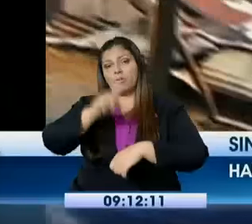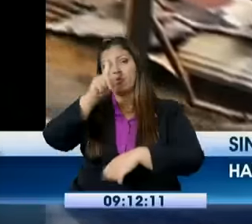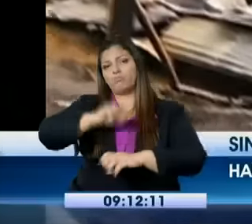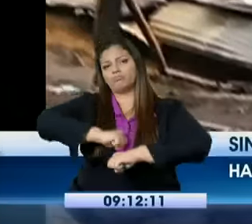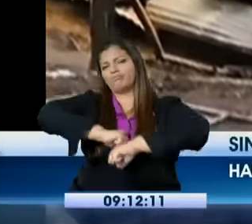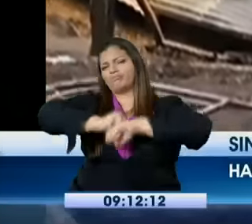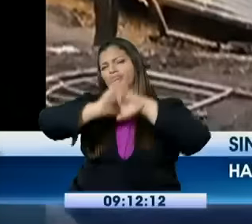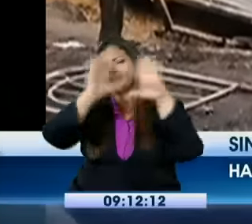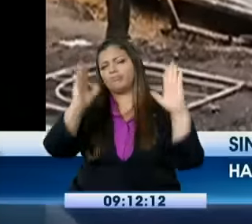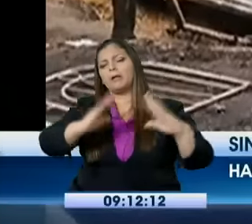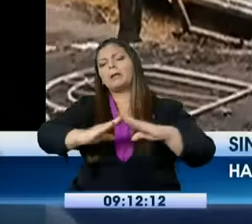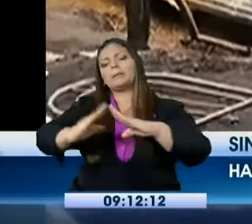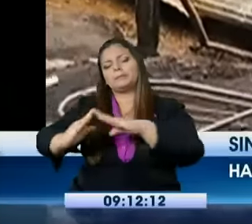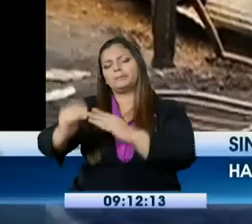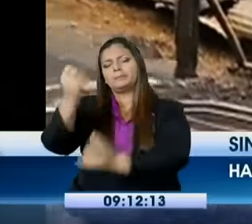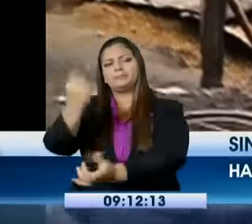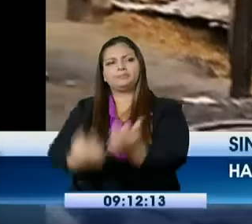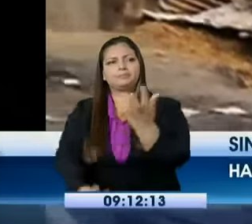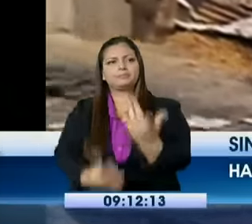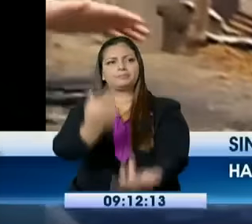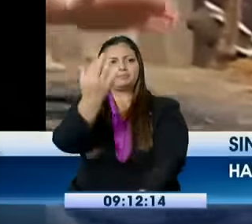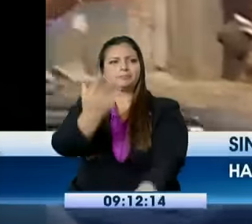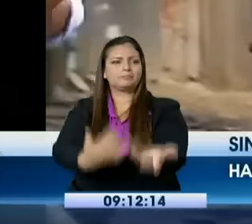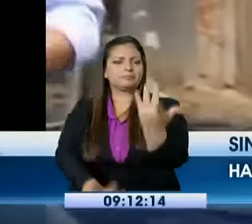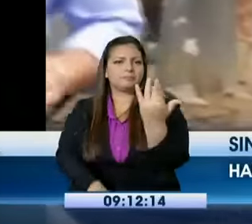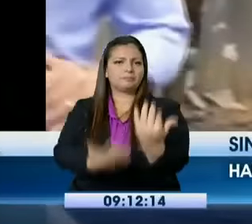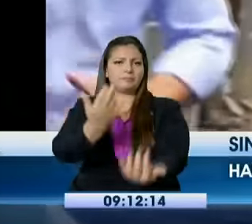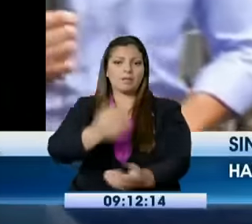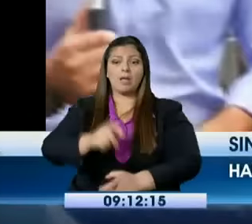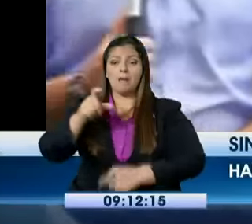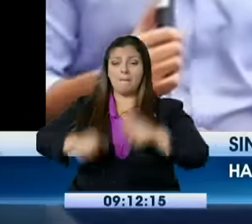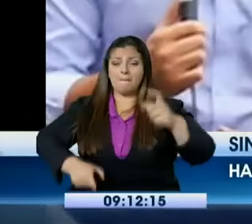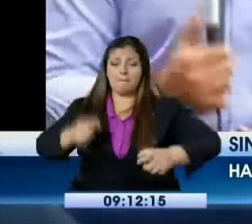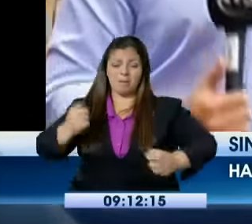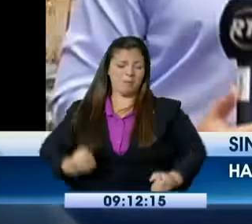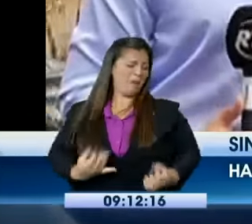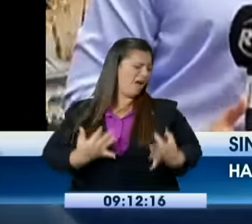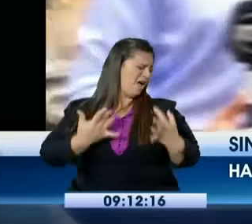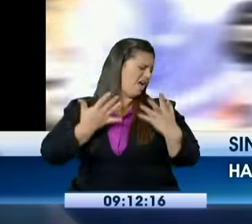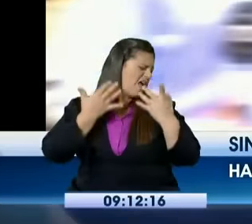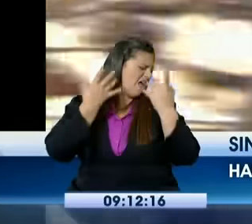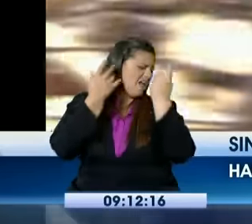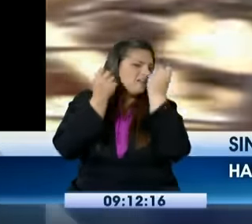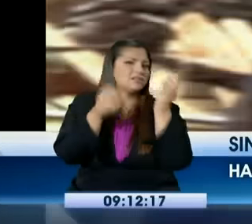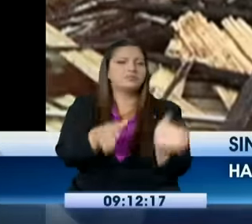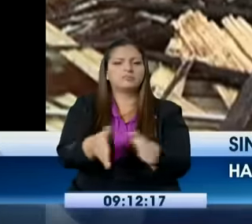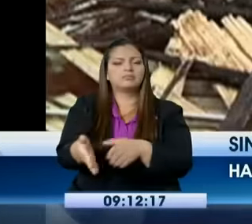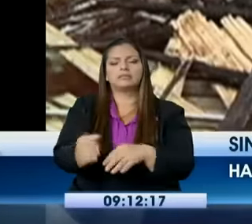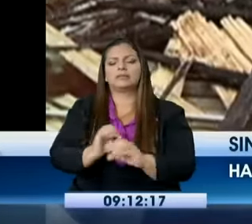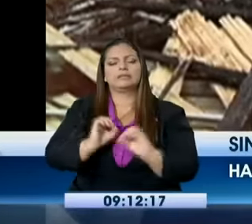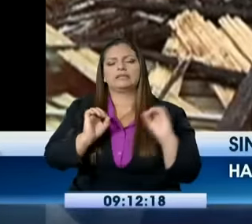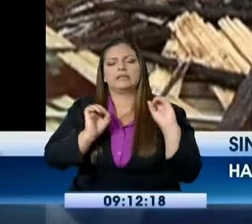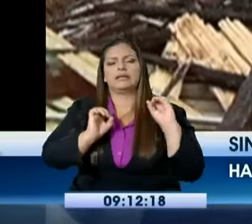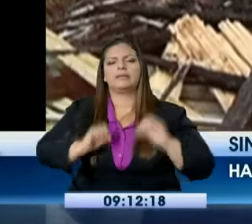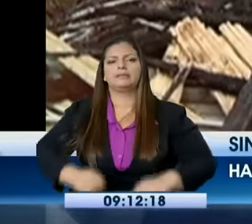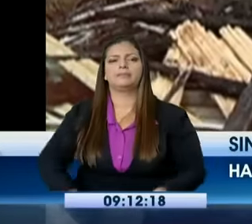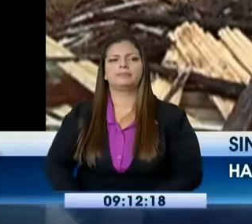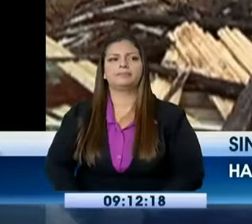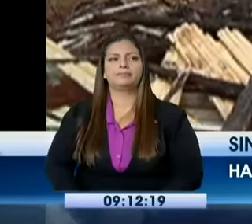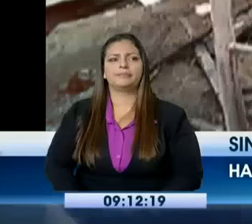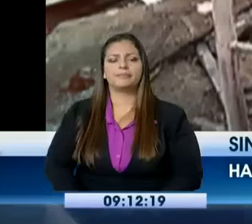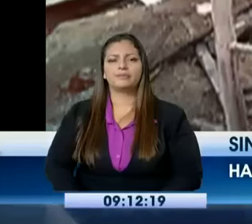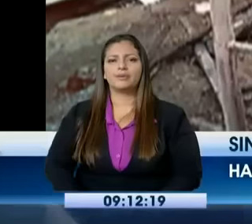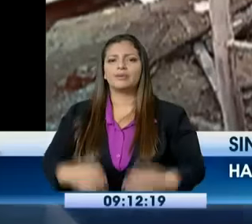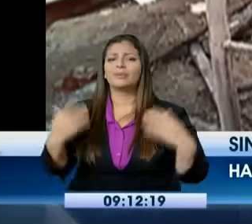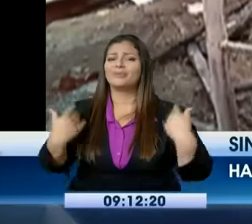2 viviendas. Según los perjudicados, no se habrían registrado víctimas mortales. La situación es más preocupante